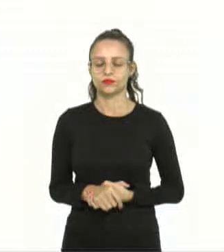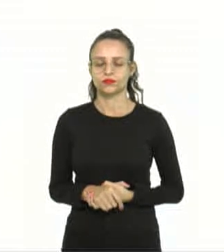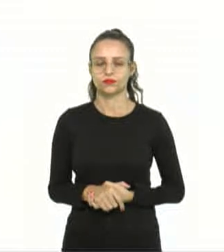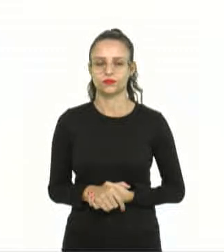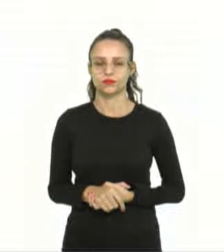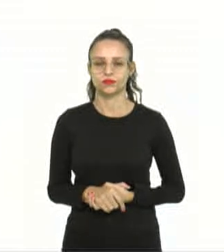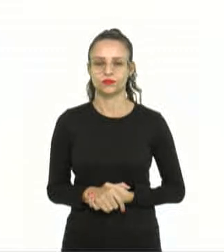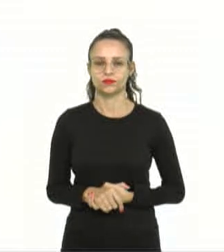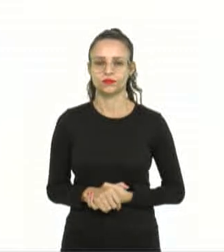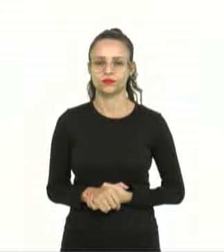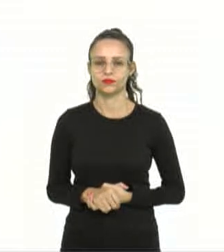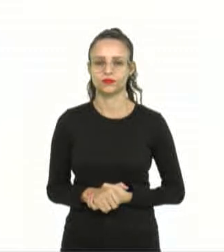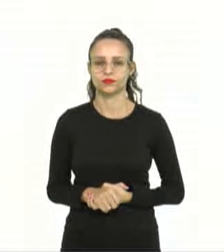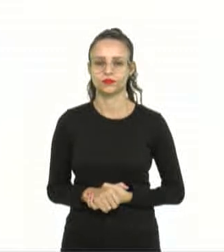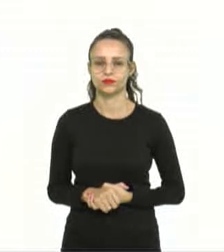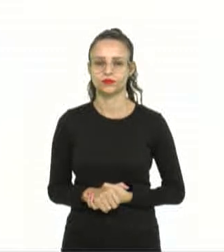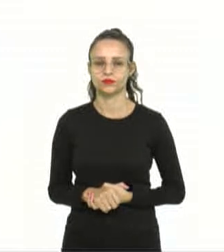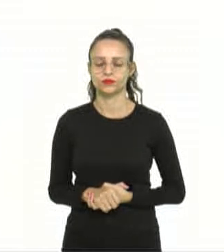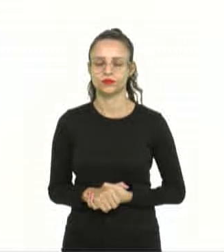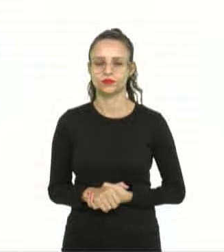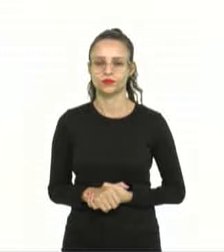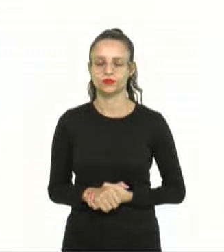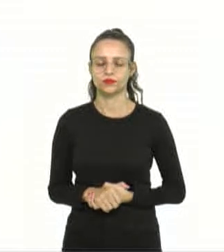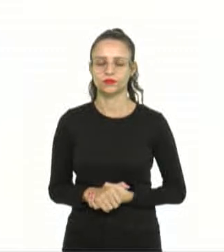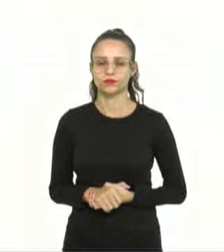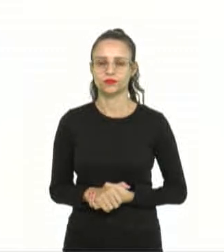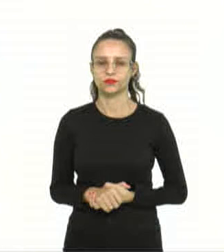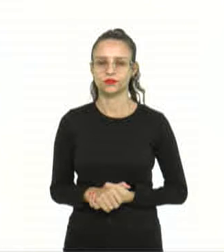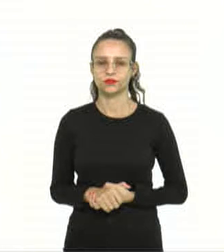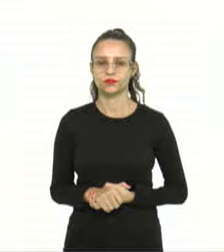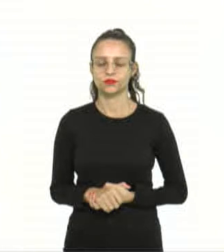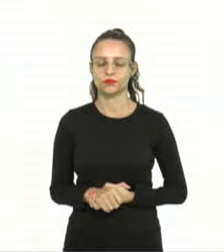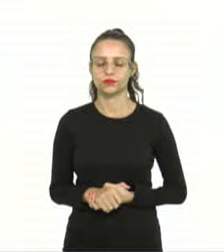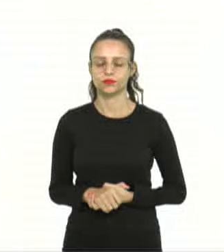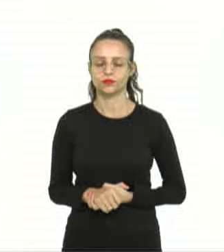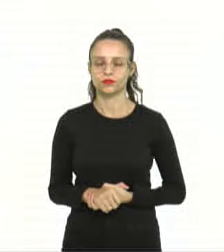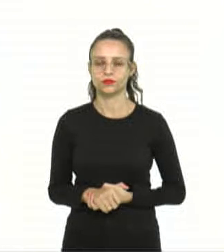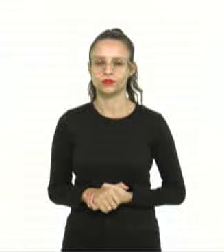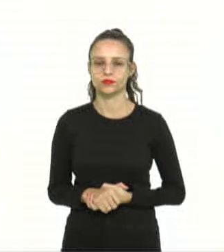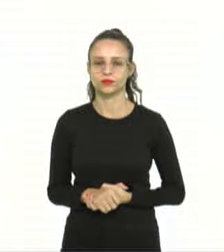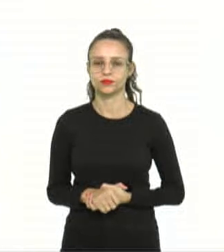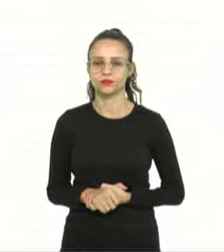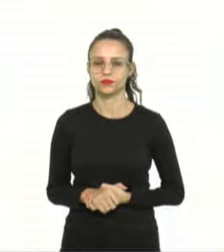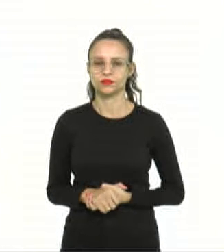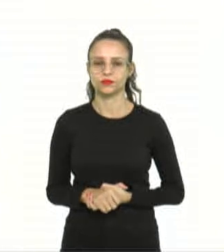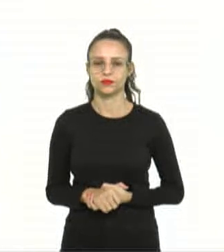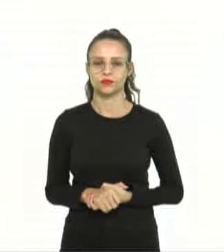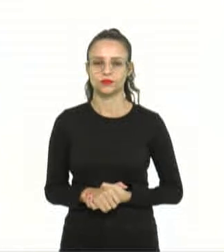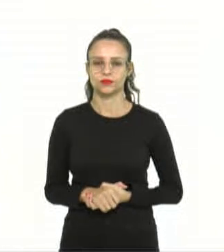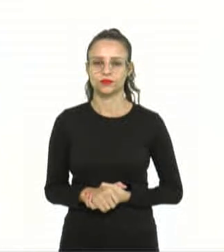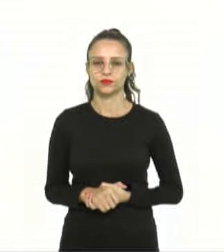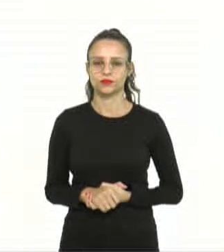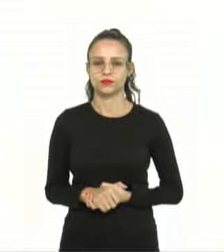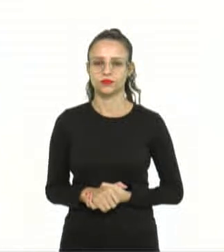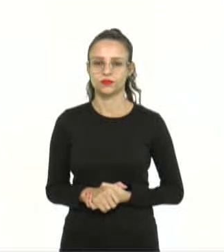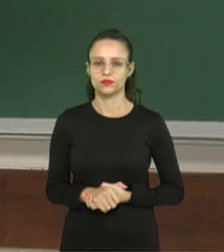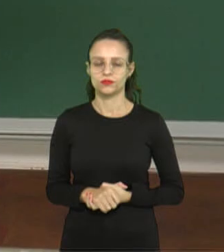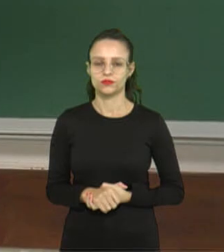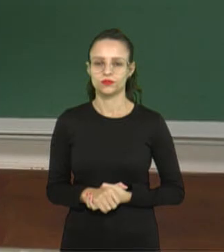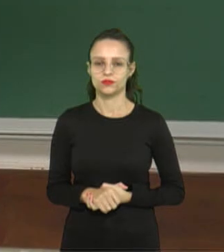en la que se celebra el último día del año y se da la bienvenida al nuevo